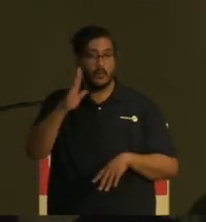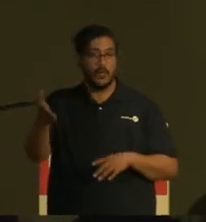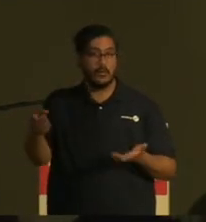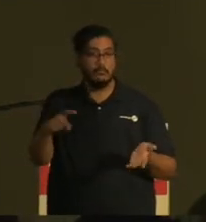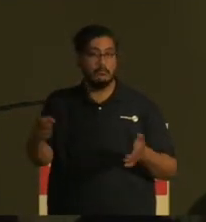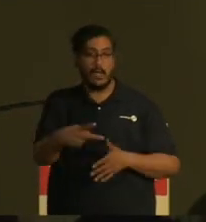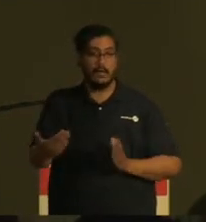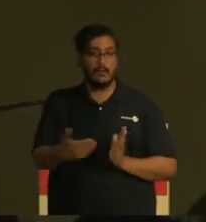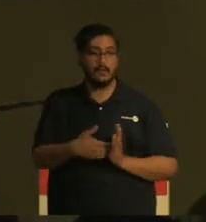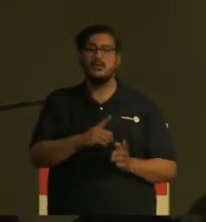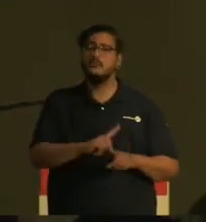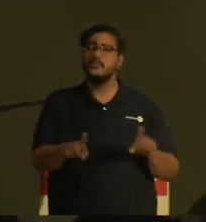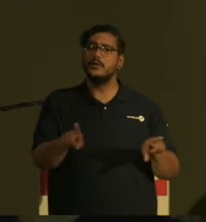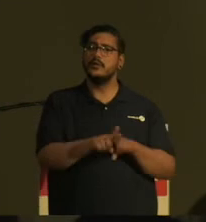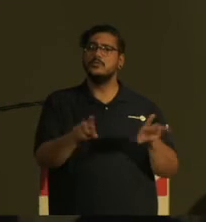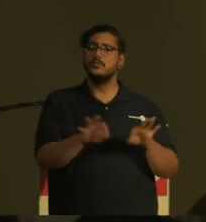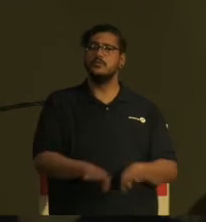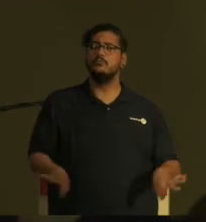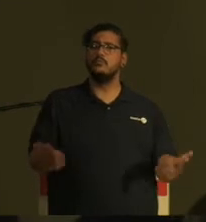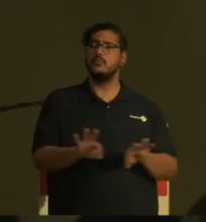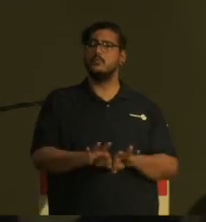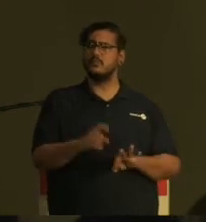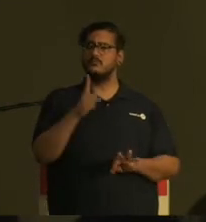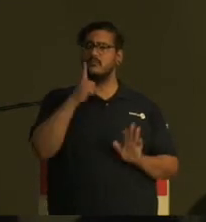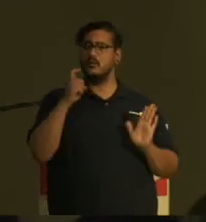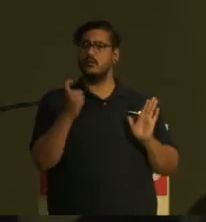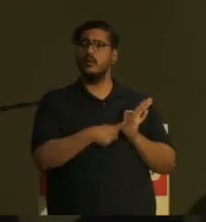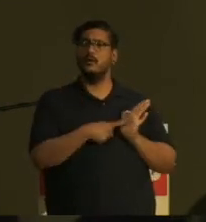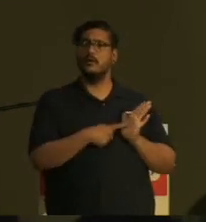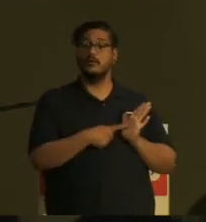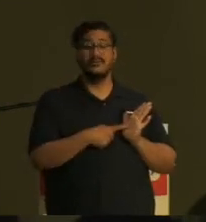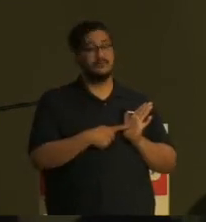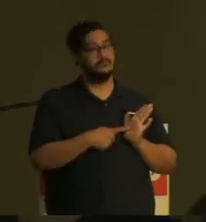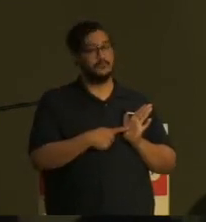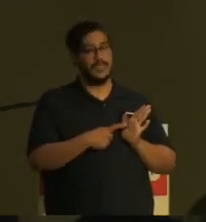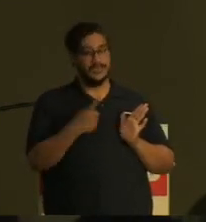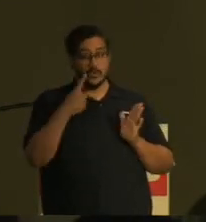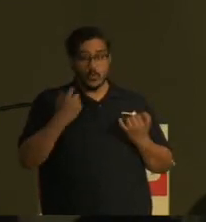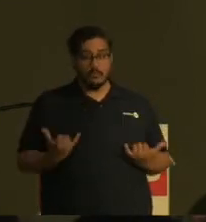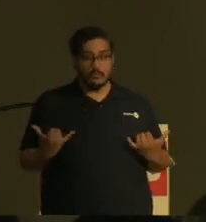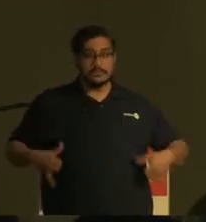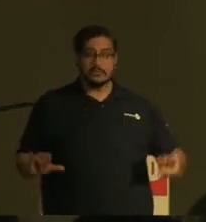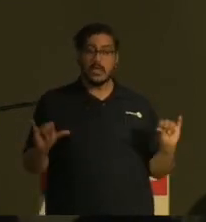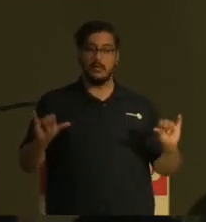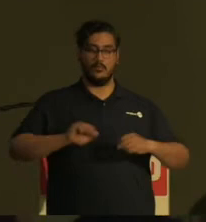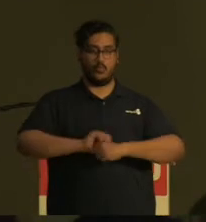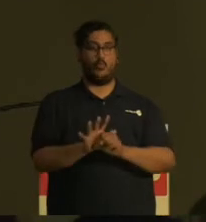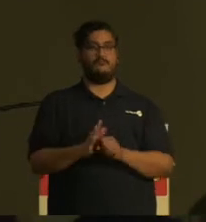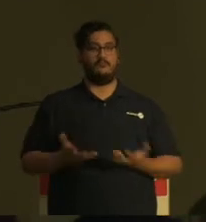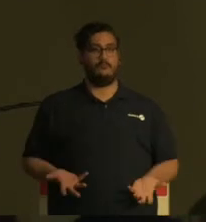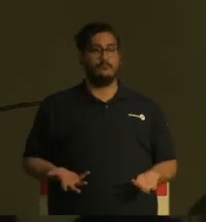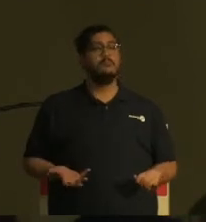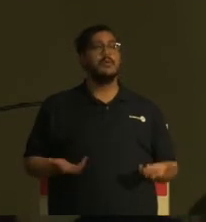me parece importante también marcar, ya que, y el hecho que haya COVID actualmente, creo yo, me permite,